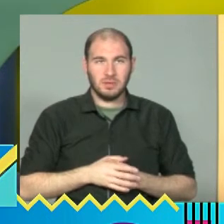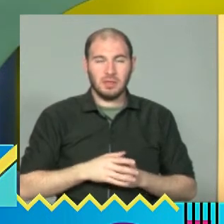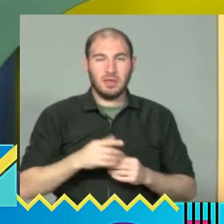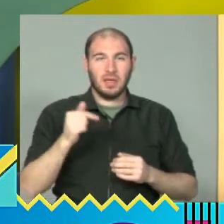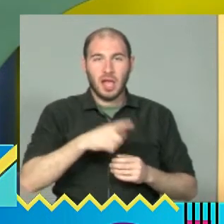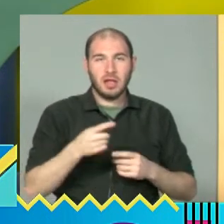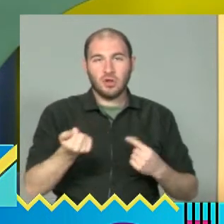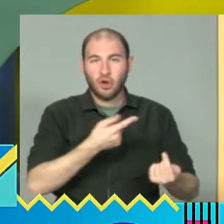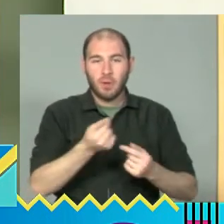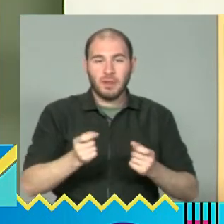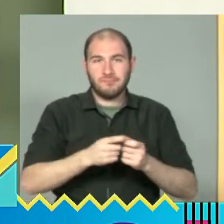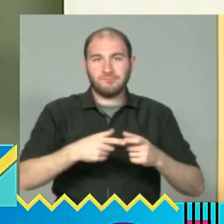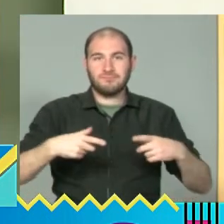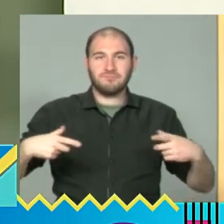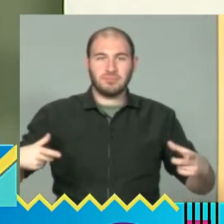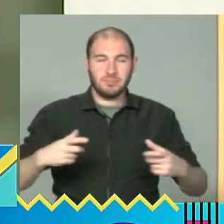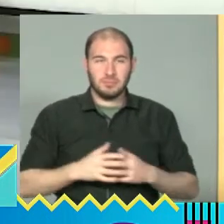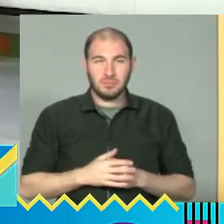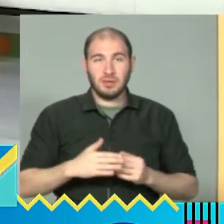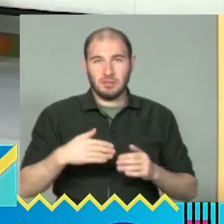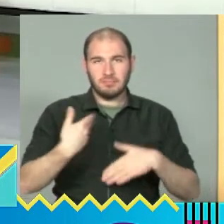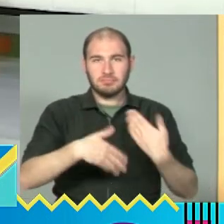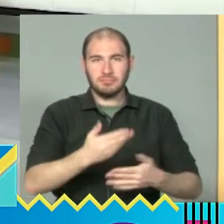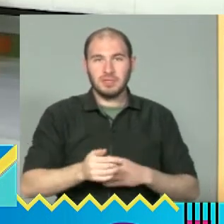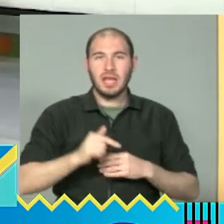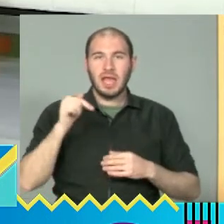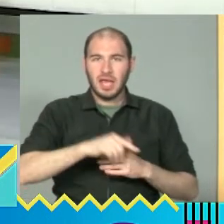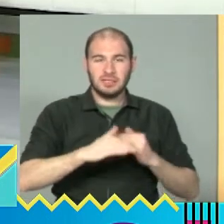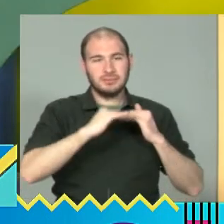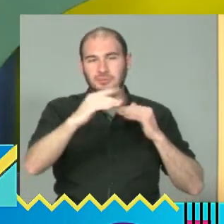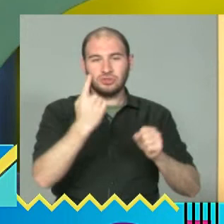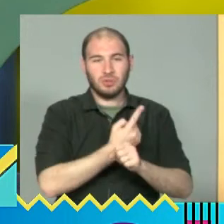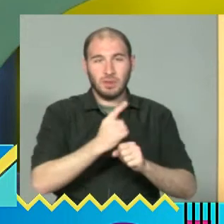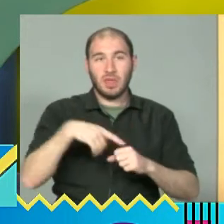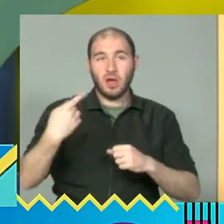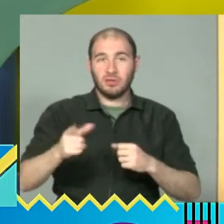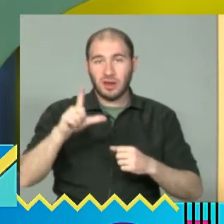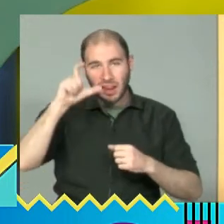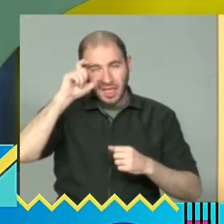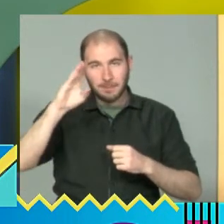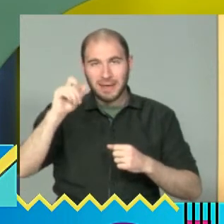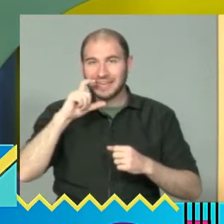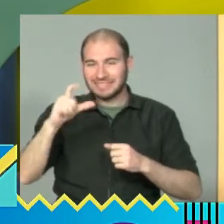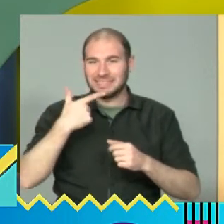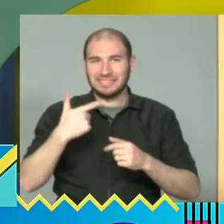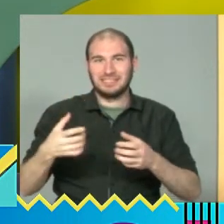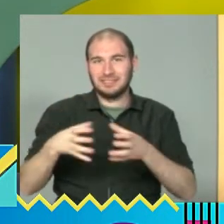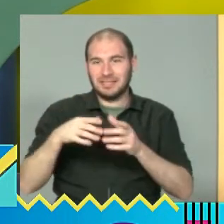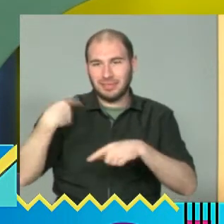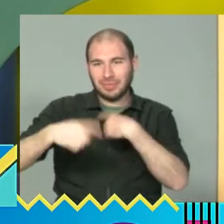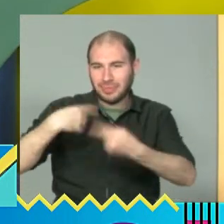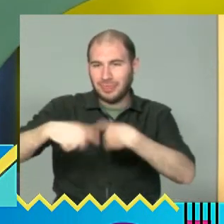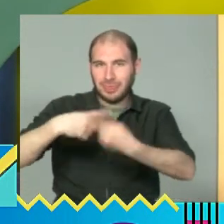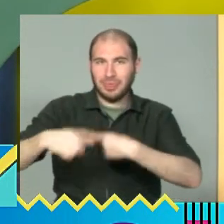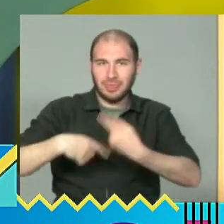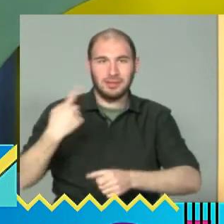rueda del consumo y del crecimiento en funcionamiento. Digo, eso es insostenible. Y lo otro, la burbuja de las LEVAX, no podés tampoco renovarlas